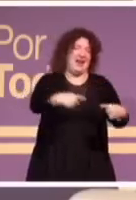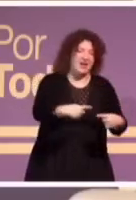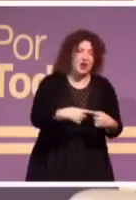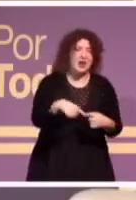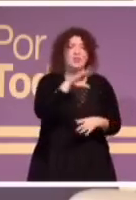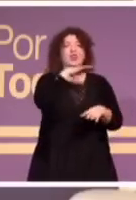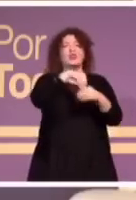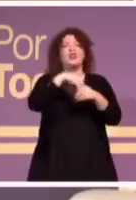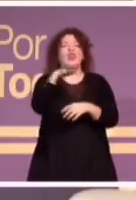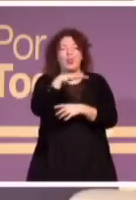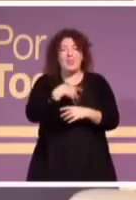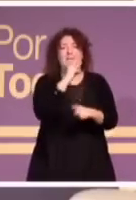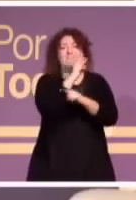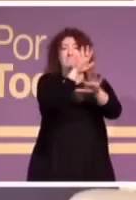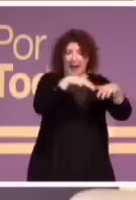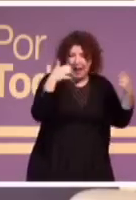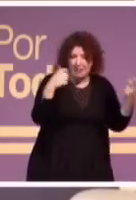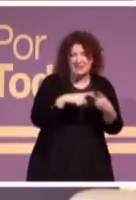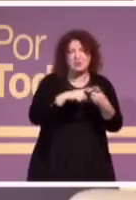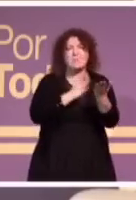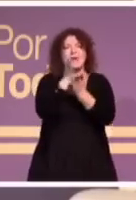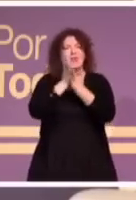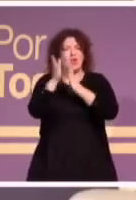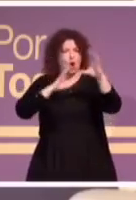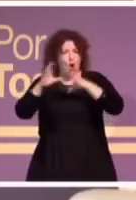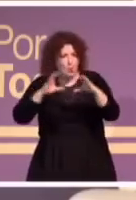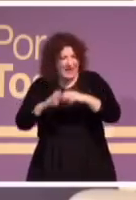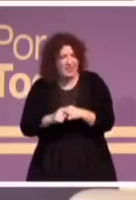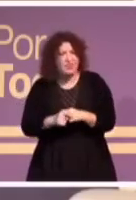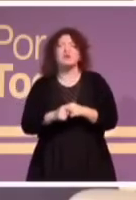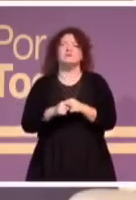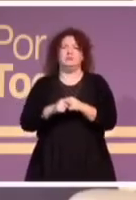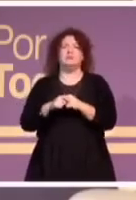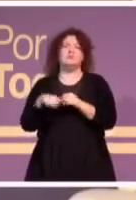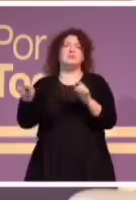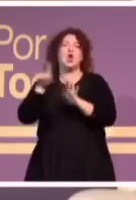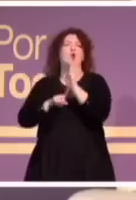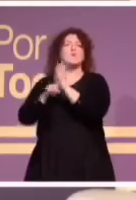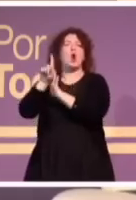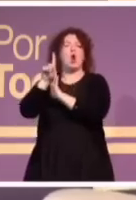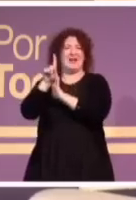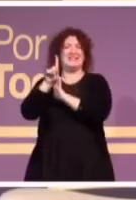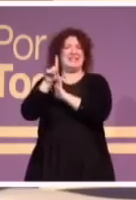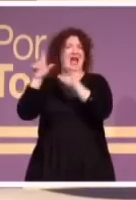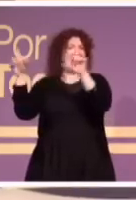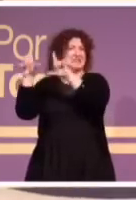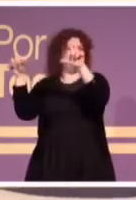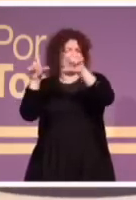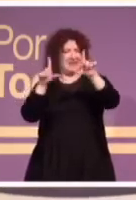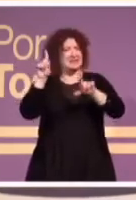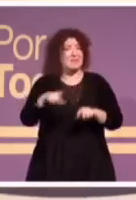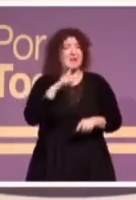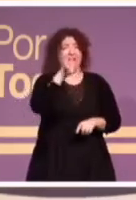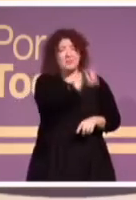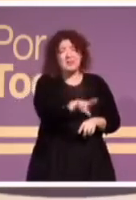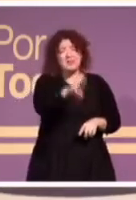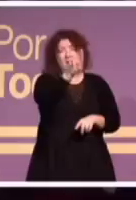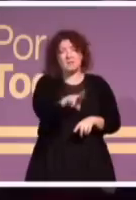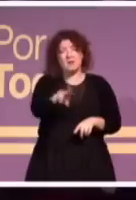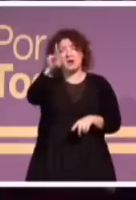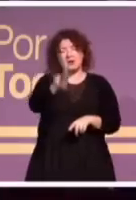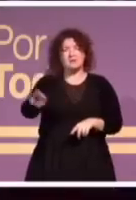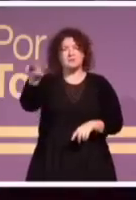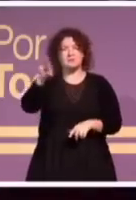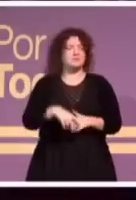medios de comunicación y también desde la progresía mediática. Cada vez que se dice, tú no